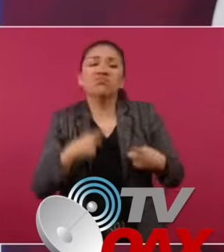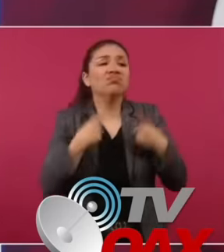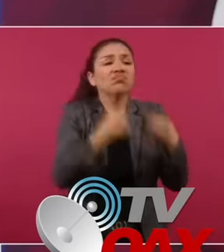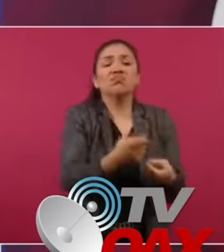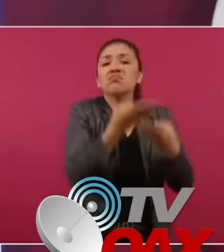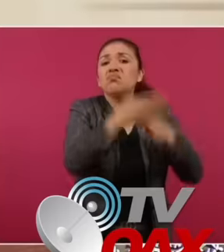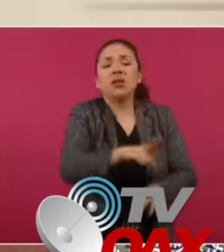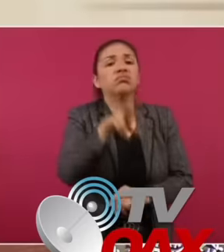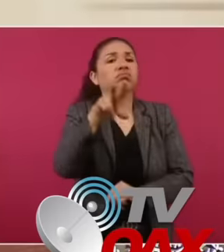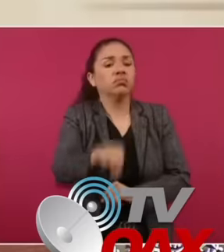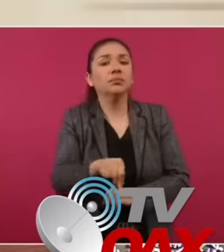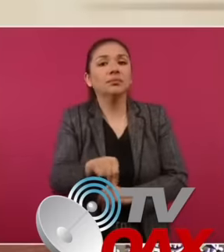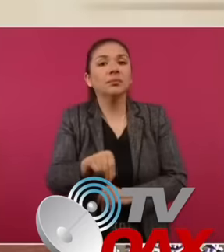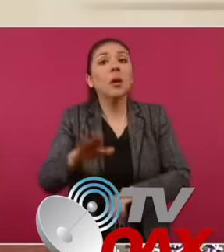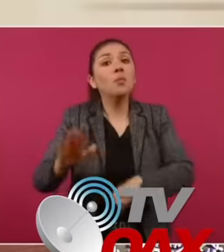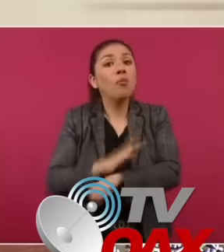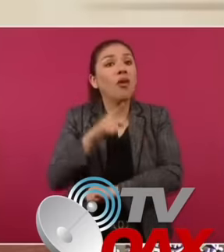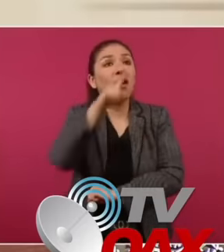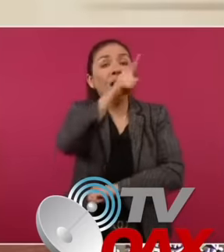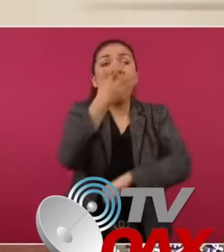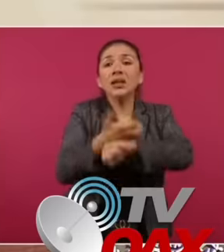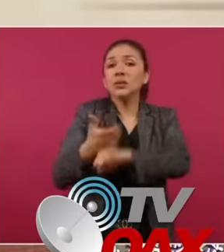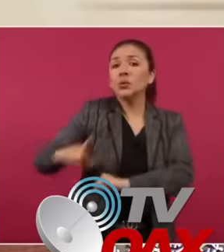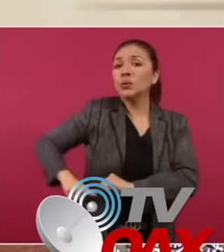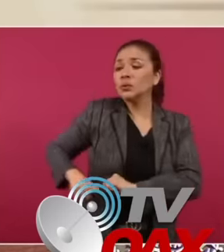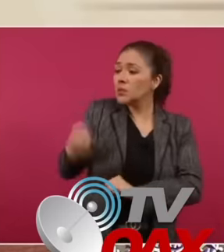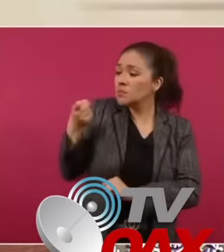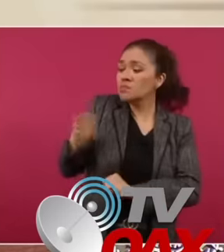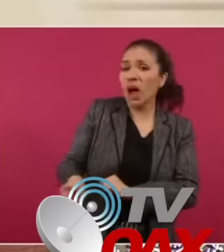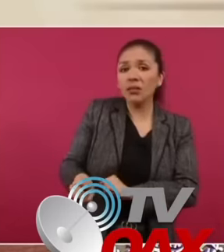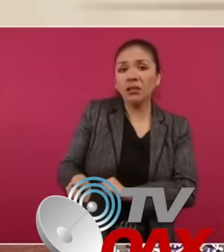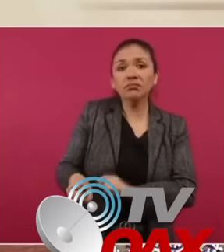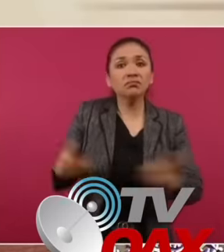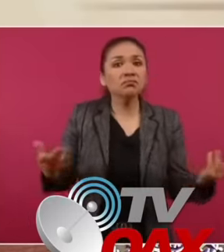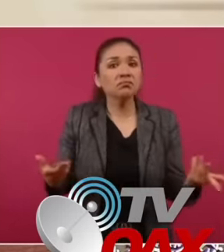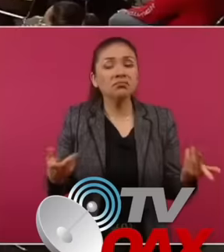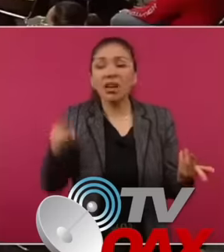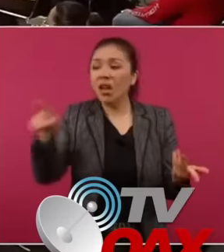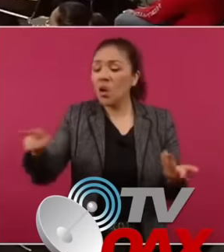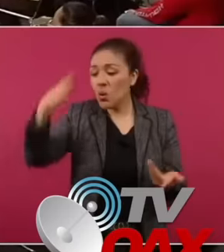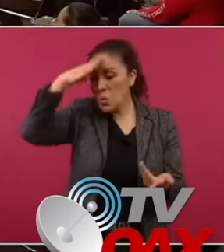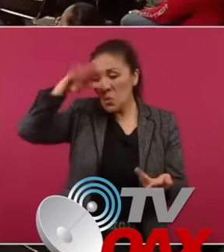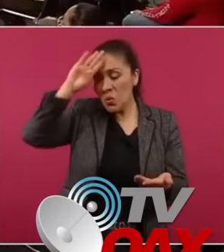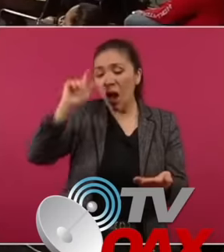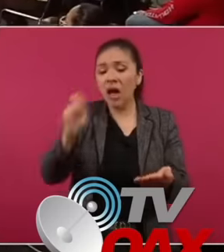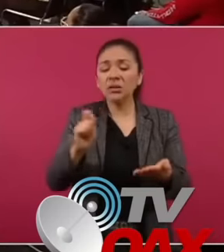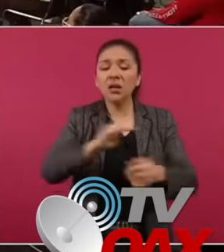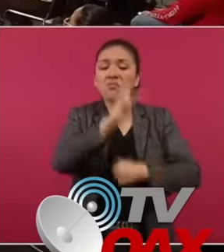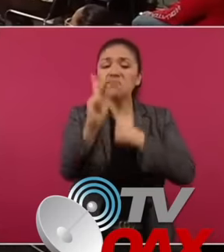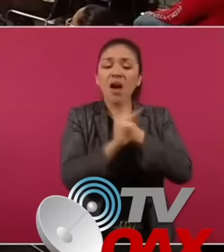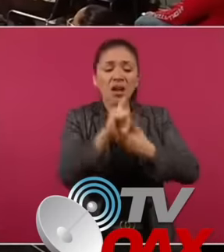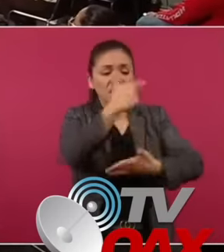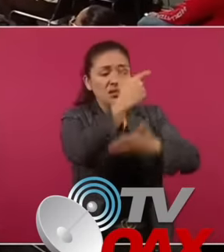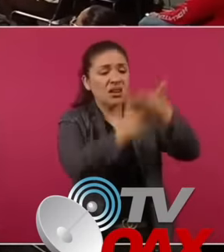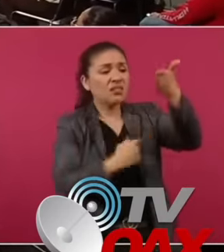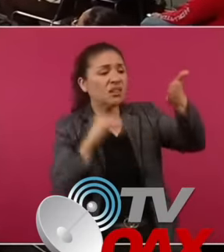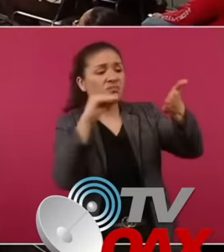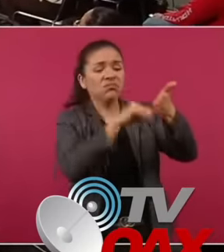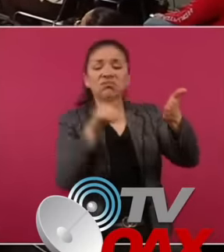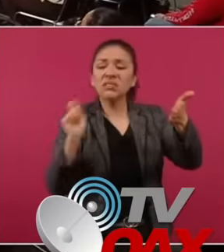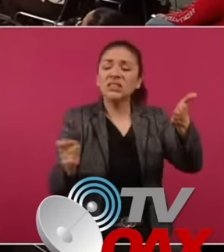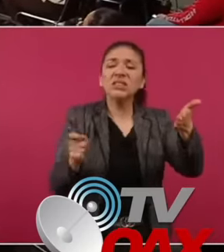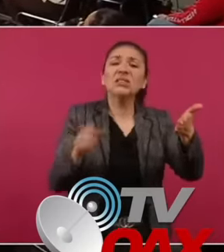por esa disposición del gobierno de Estados Unidos de ponerlo en la lista de países